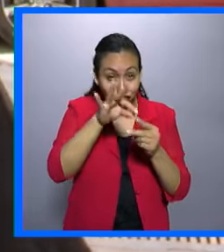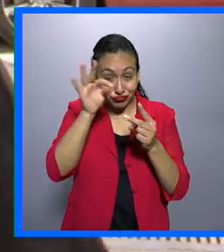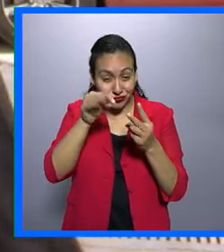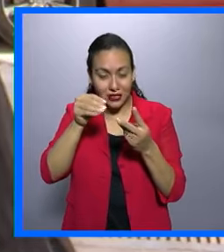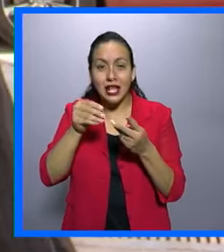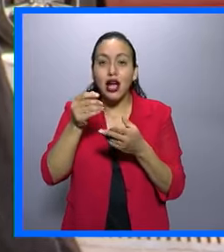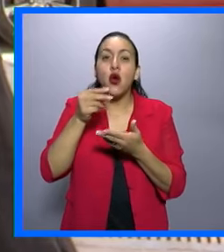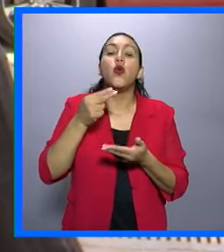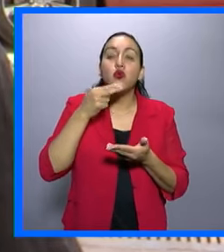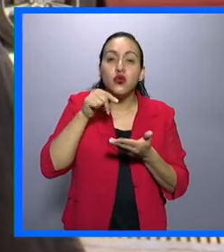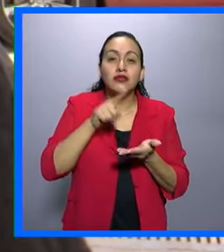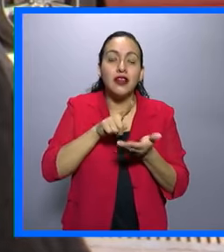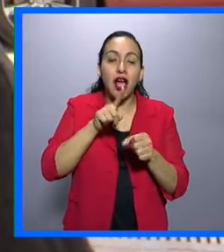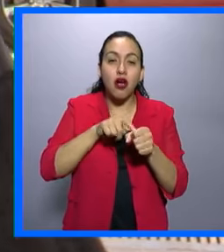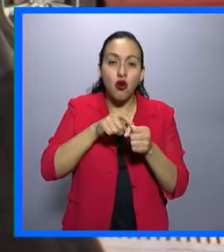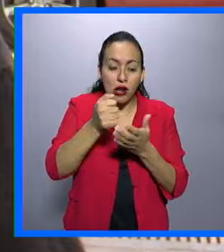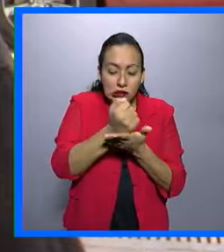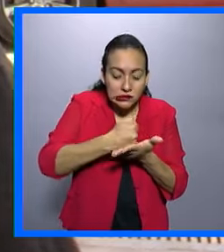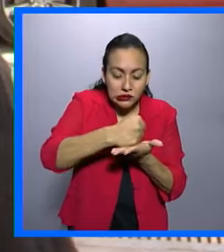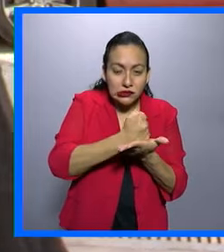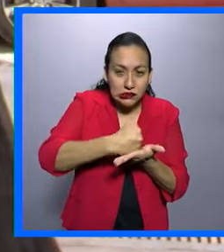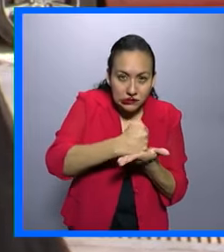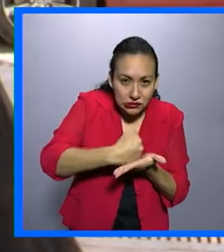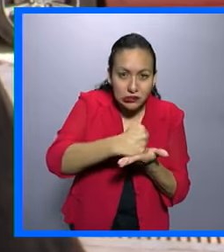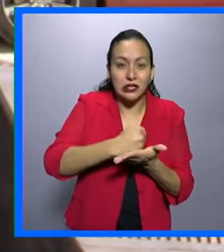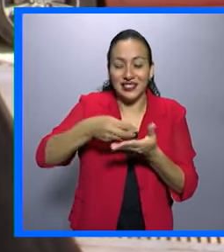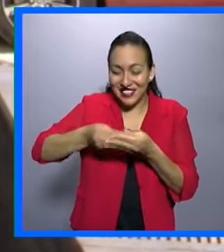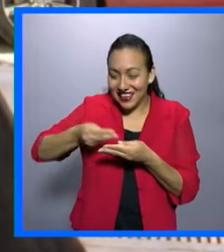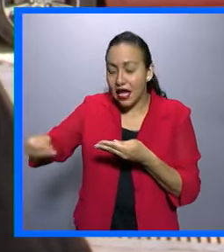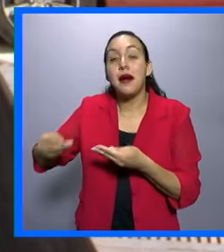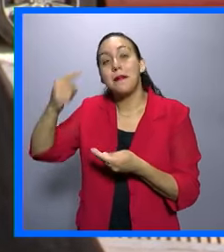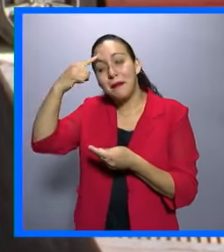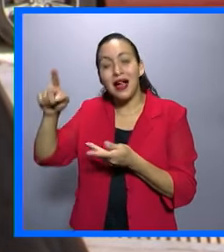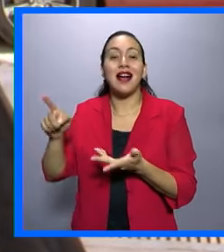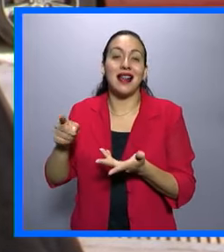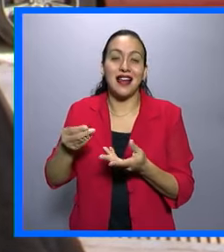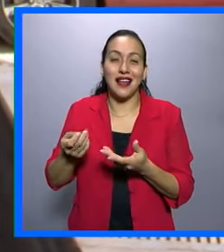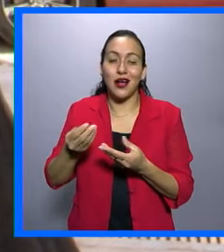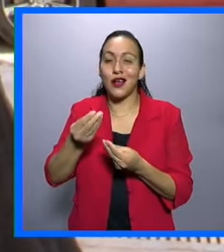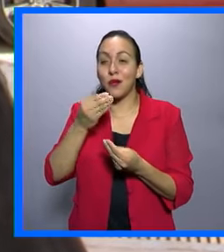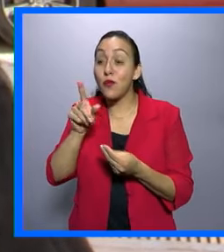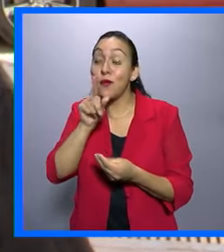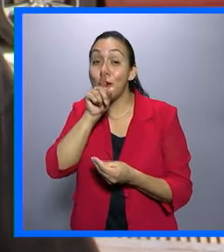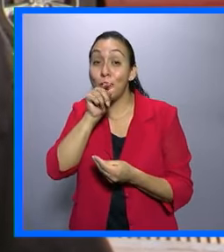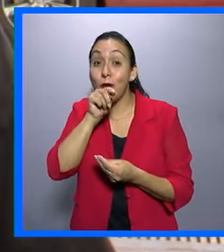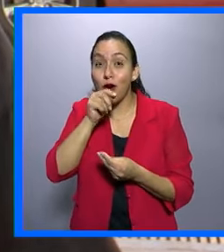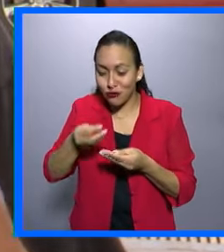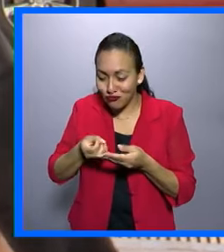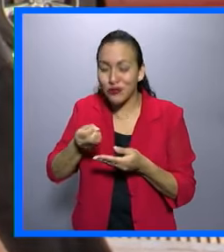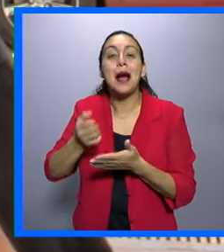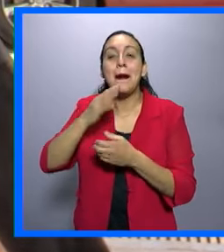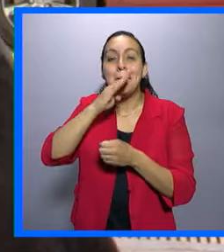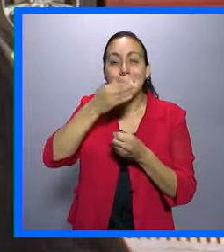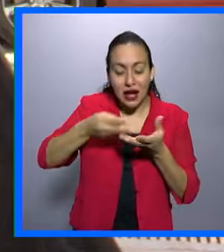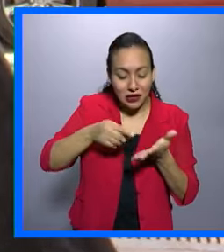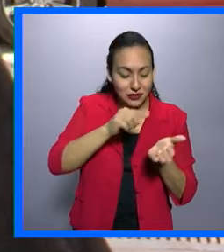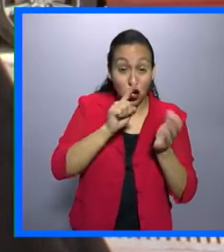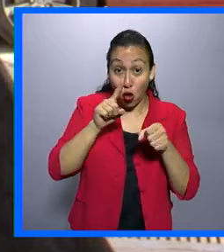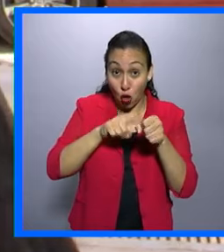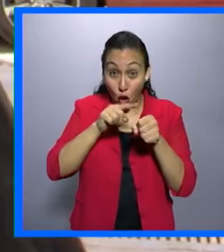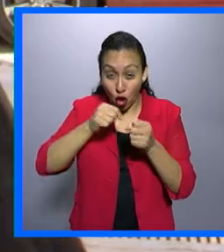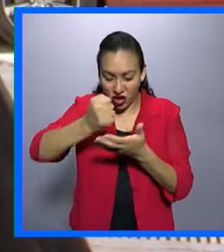alimento ya procesado en croquetas o en galletitas, por ejemplo, a los pollos. Entonces agarran su